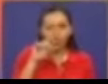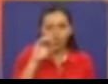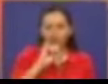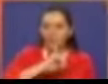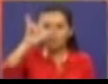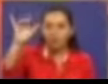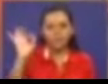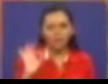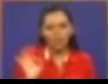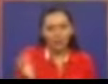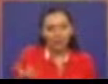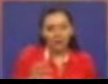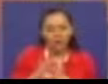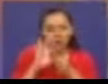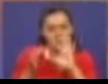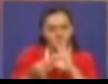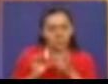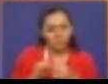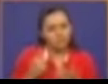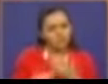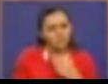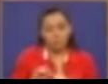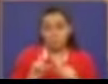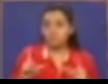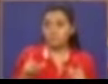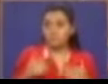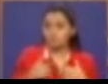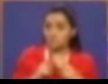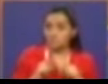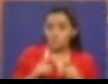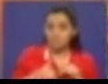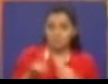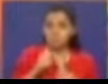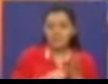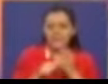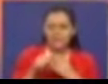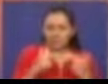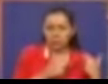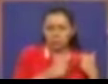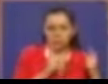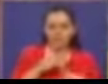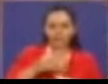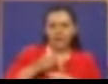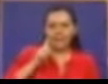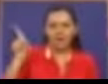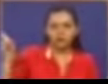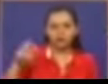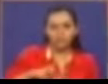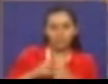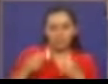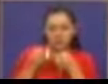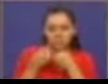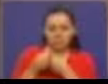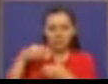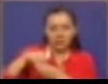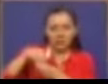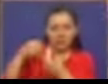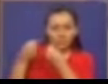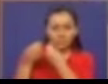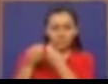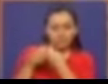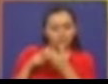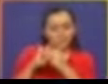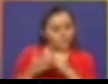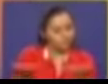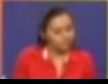viajado a los Panamericanos? Me parece realmente increíble. Nada tiene que ver el ministerio, es un problema de la federación y las peleas internas que hay ahí. Es una